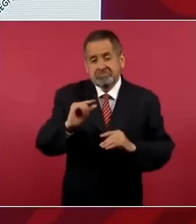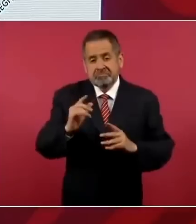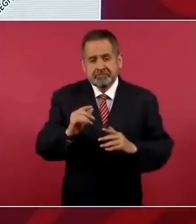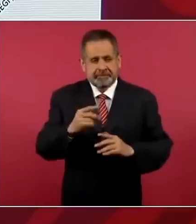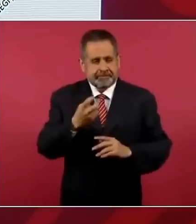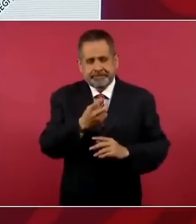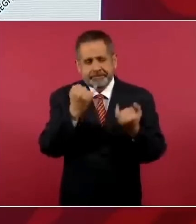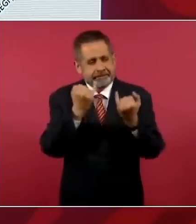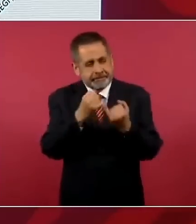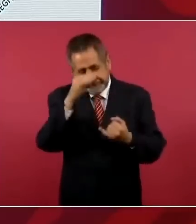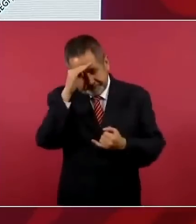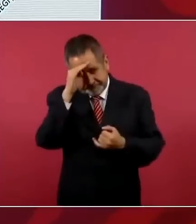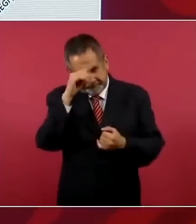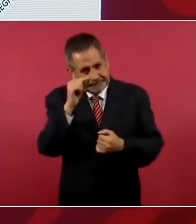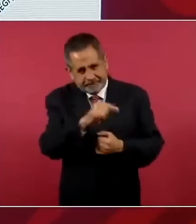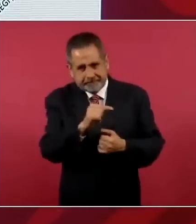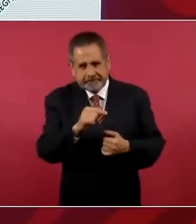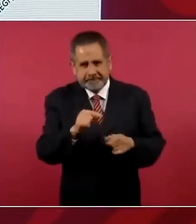pensamiento.